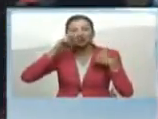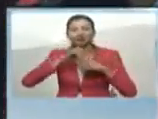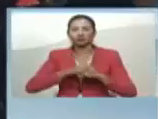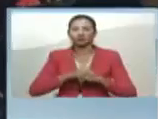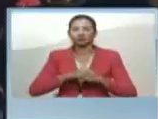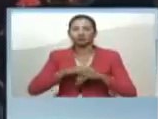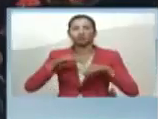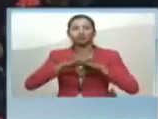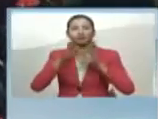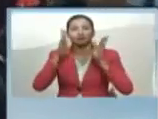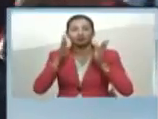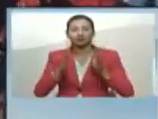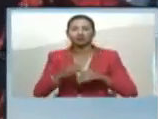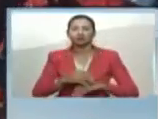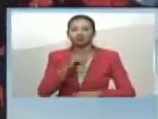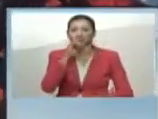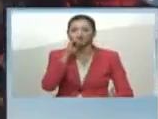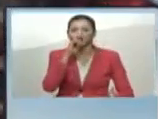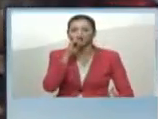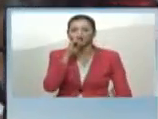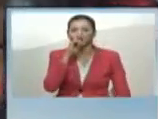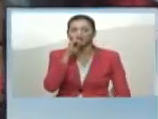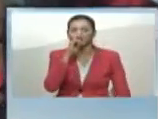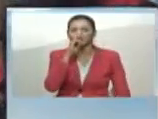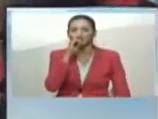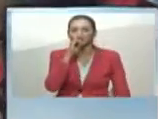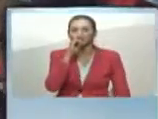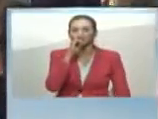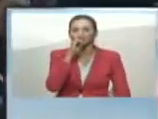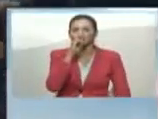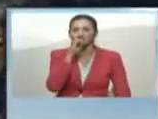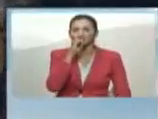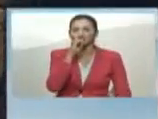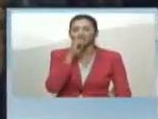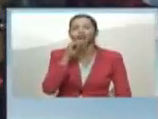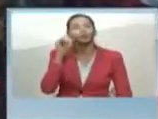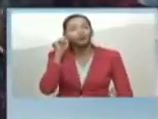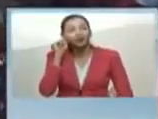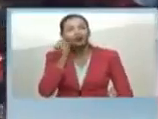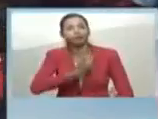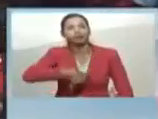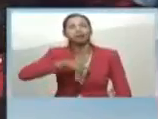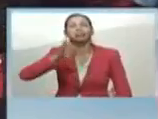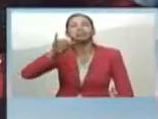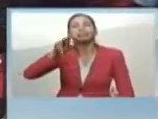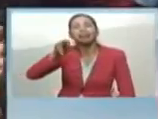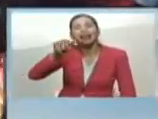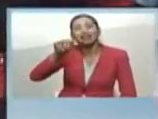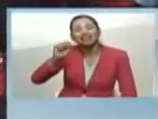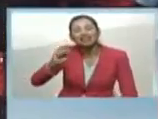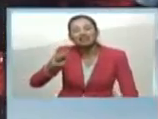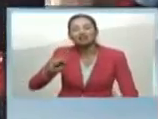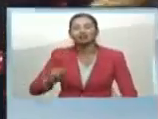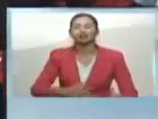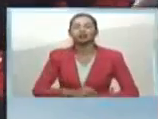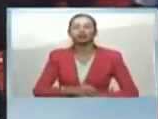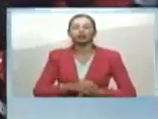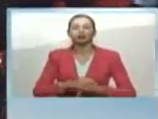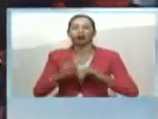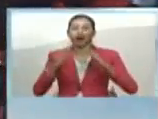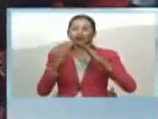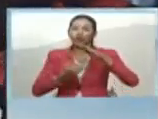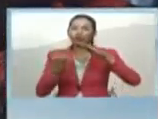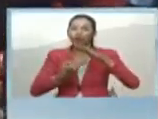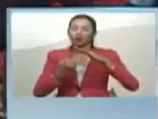camarada Magaly Gutiérrez del INAS, la amiga Yoisimar, que de verdad, y todos